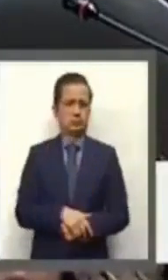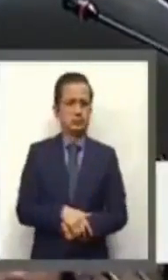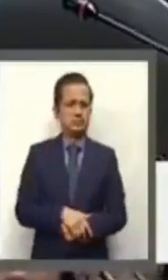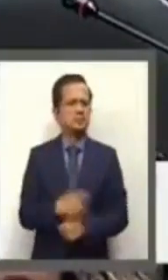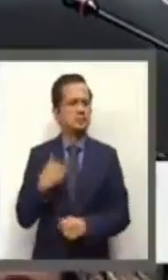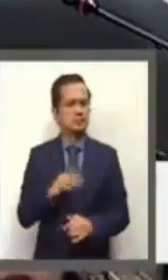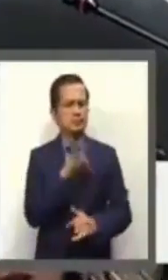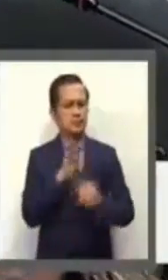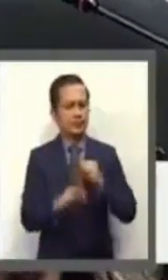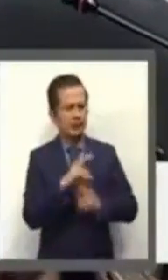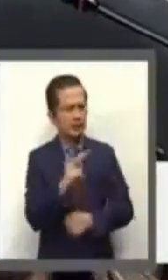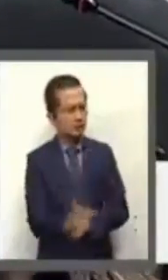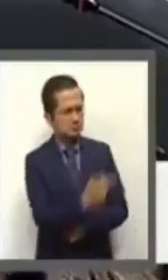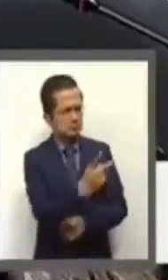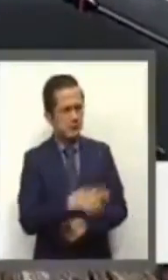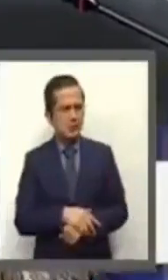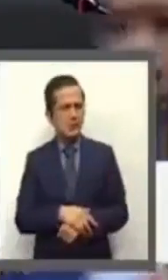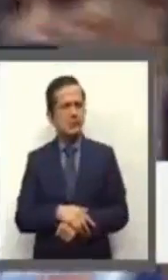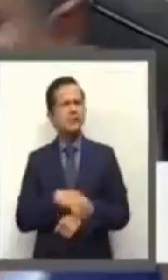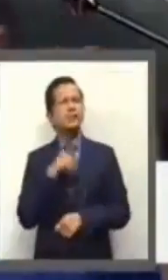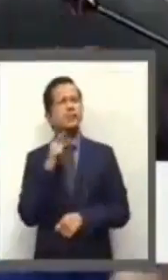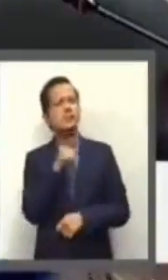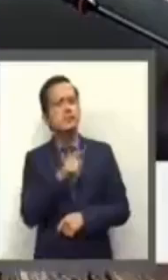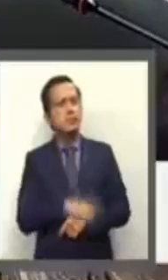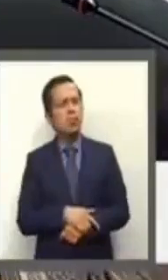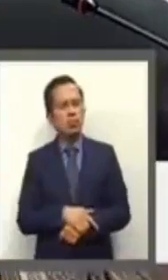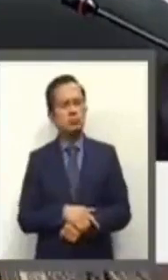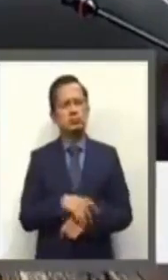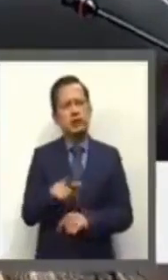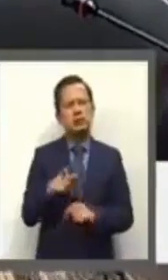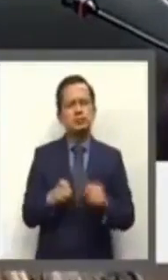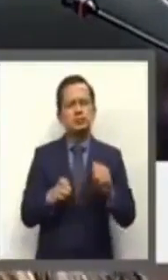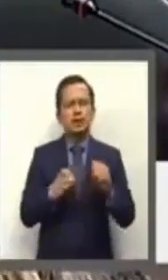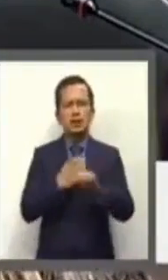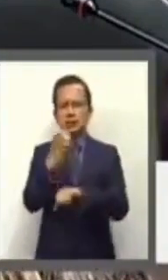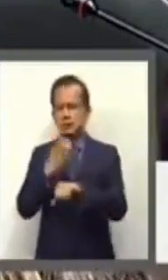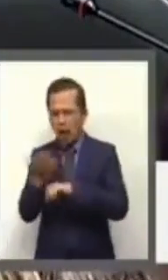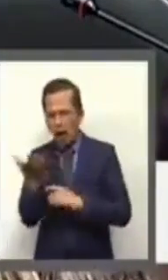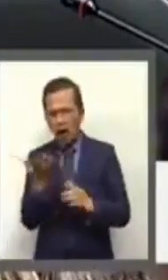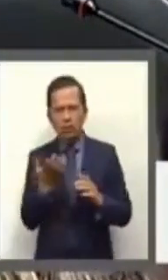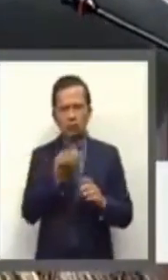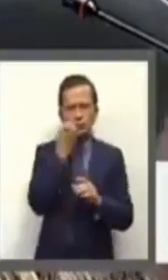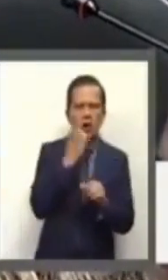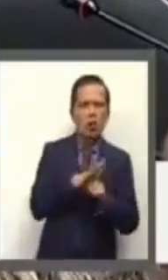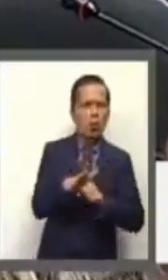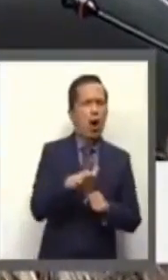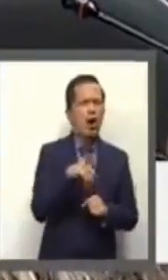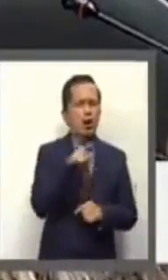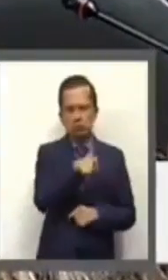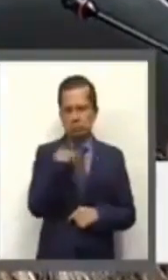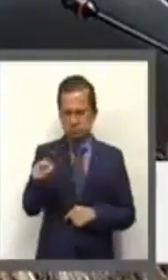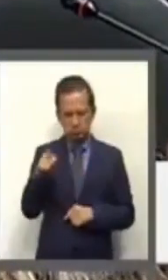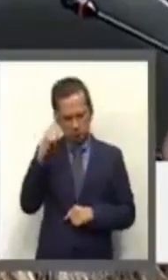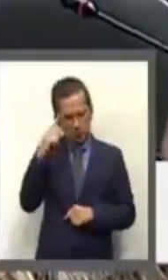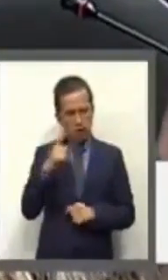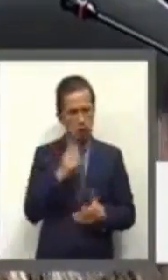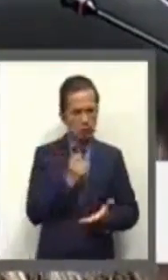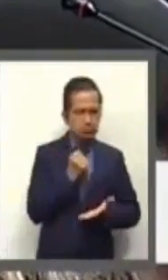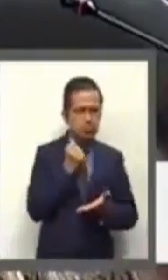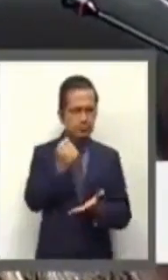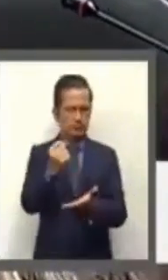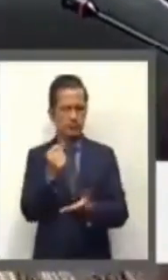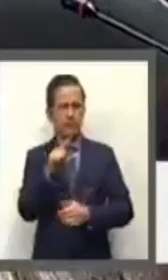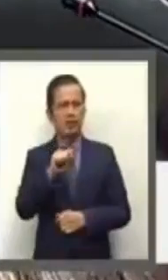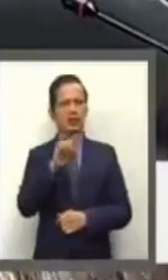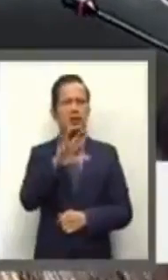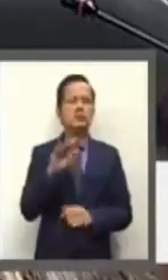le pregunto, ¿a qué instituciones educativas y de qué estado se destinaron en los últimos 4 años los más de 75